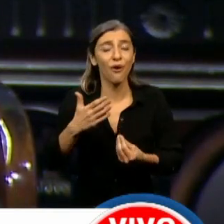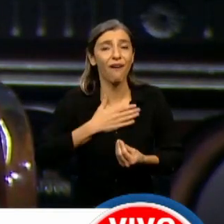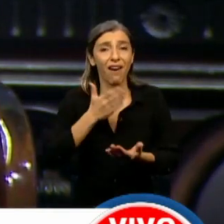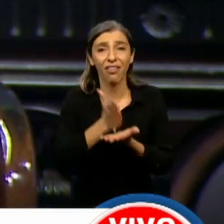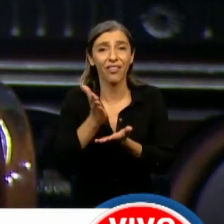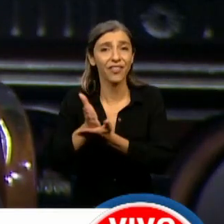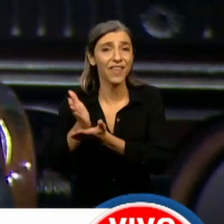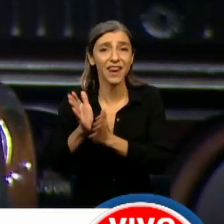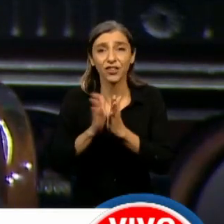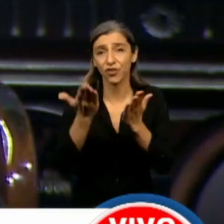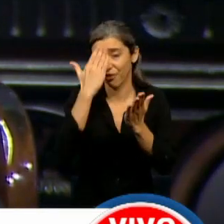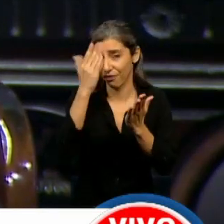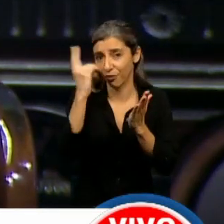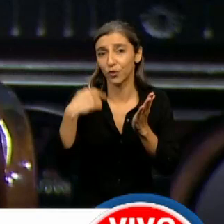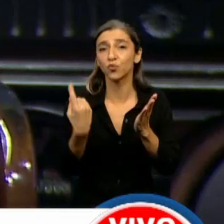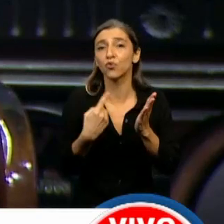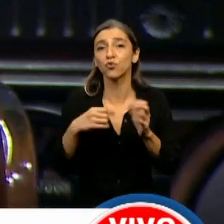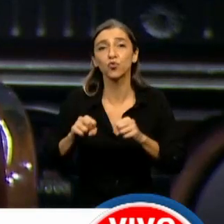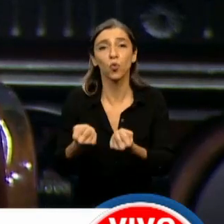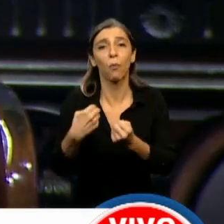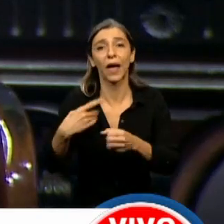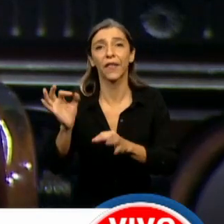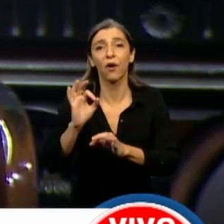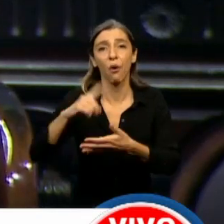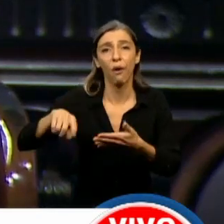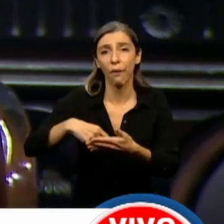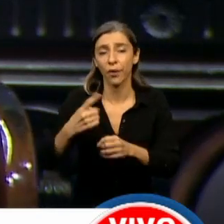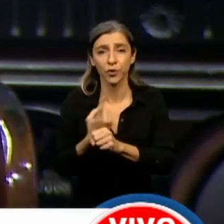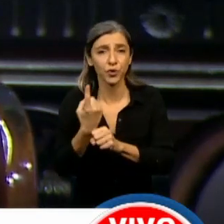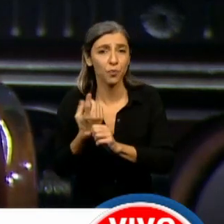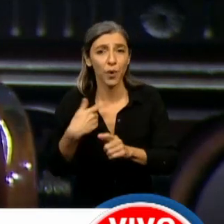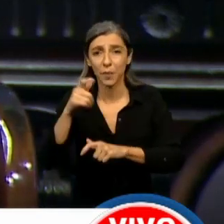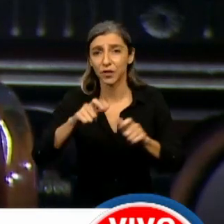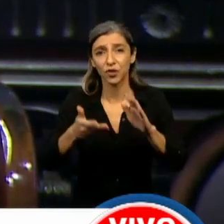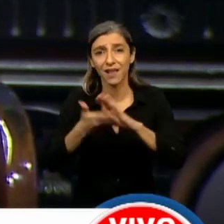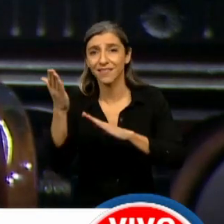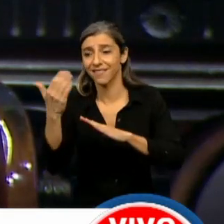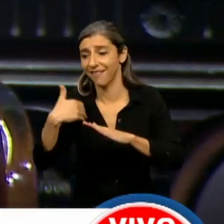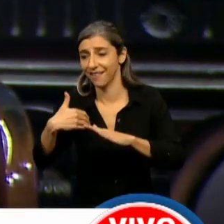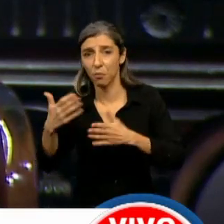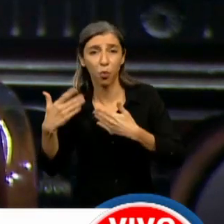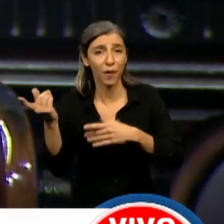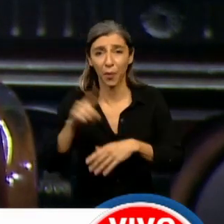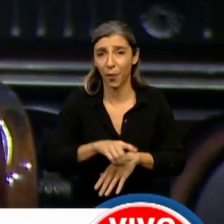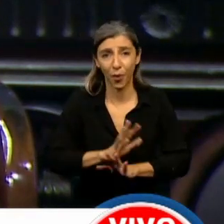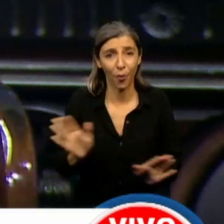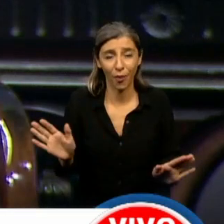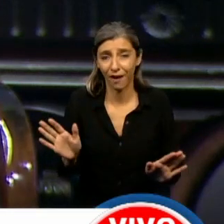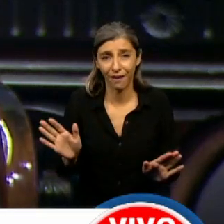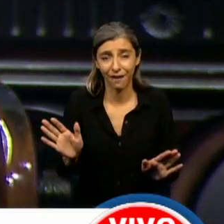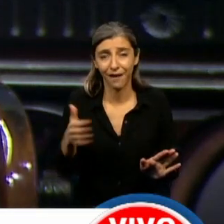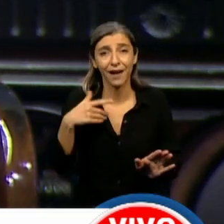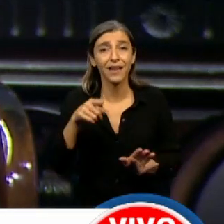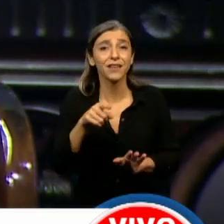y garantías de la Constitución con los argentinos que han salido del país. Todo por la falta de vacunas